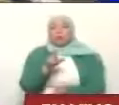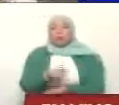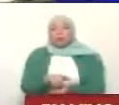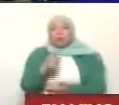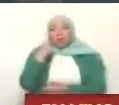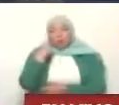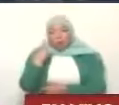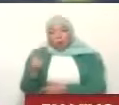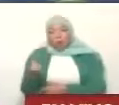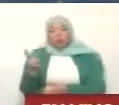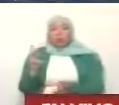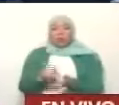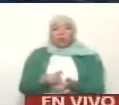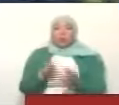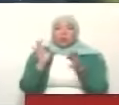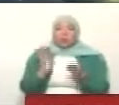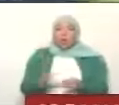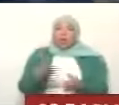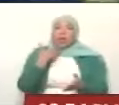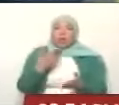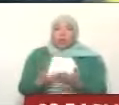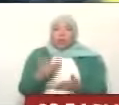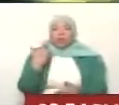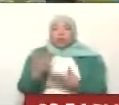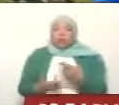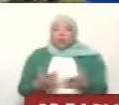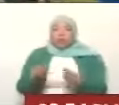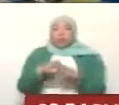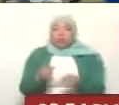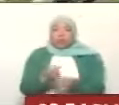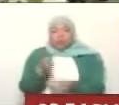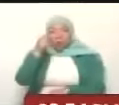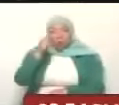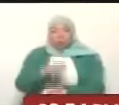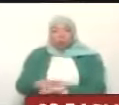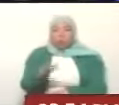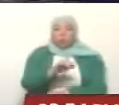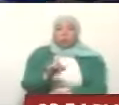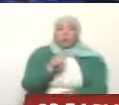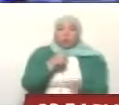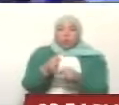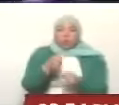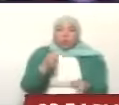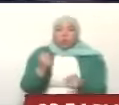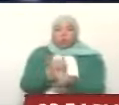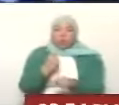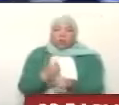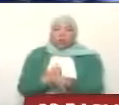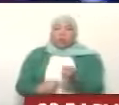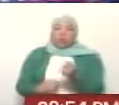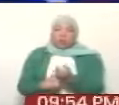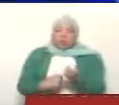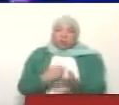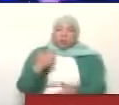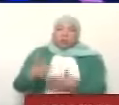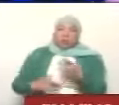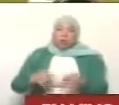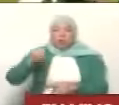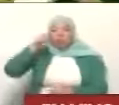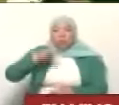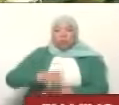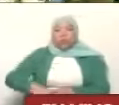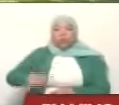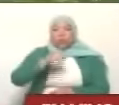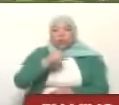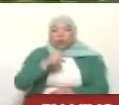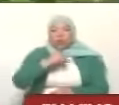acabamos de ver eso. Y de verdad que estamos agradecidos con ellos porque todos son jóvenes, todos son talentosos, son de todas partes de Venezuela que vinieron al programa, al casting. Y